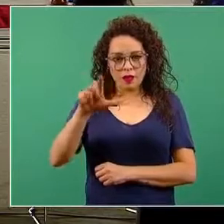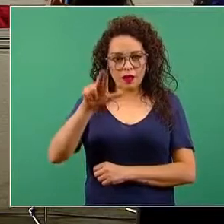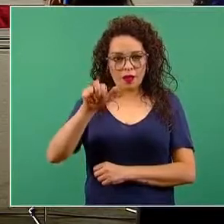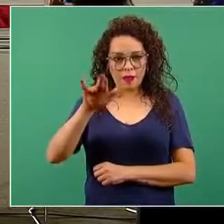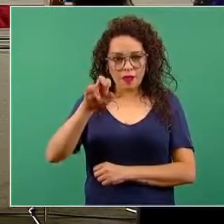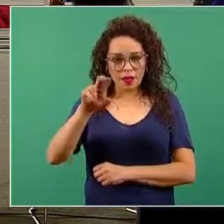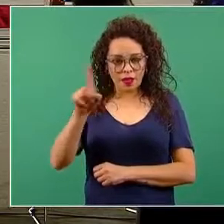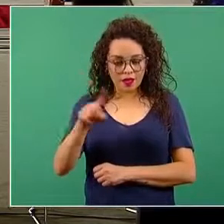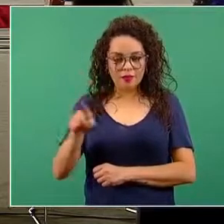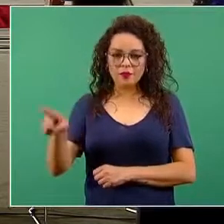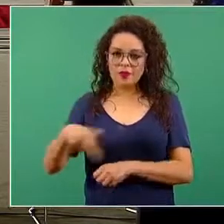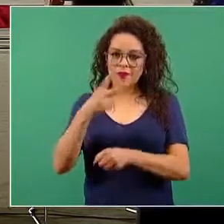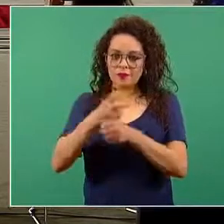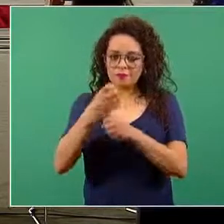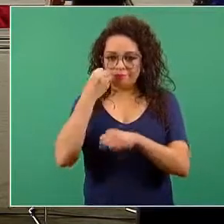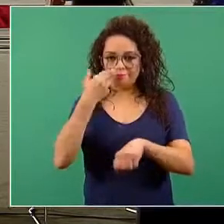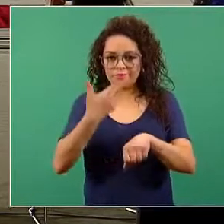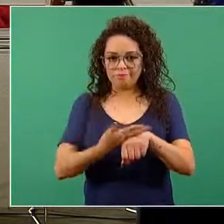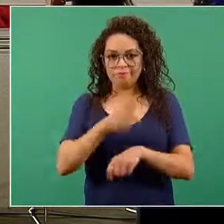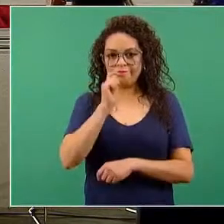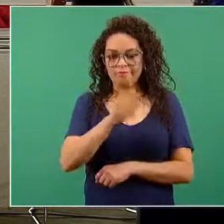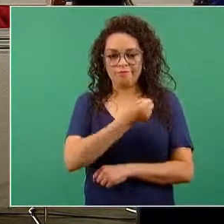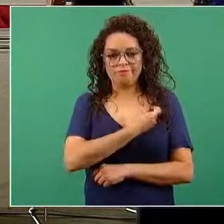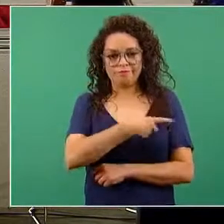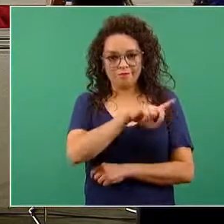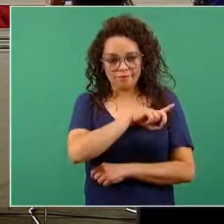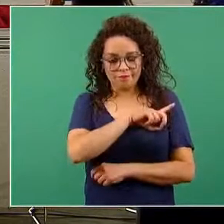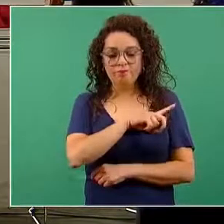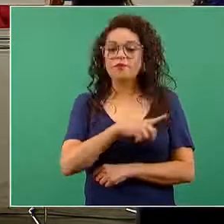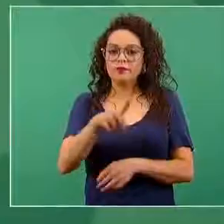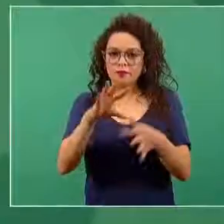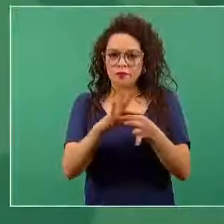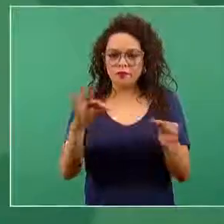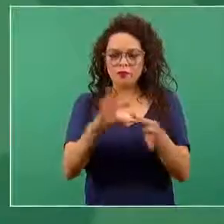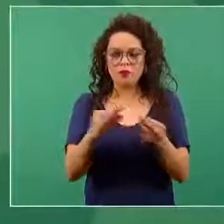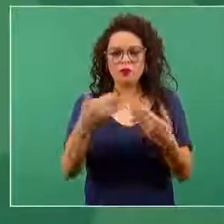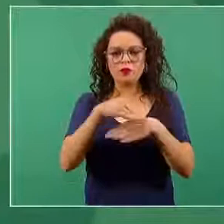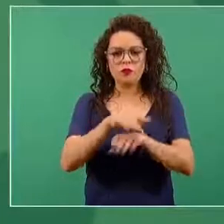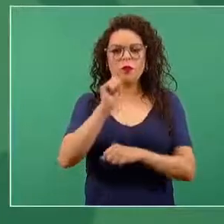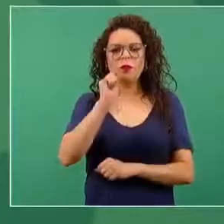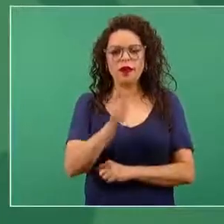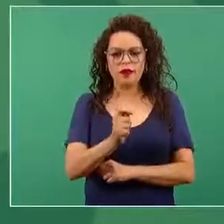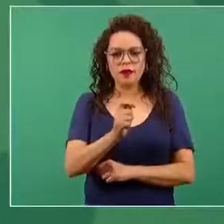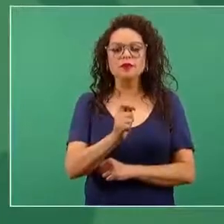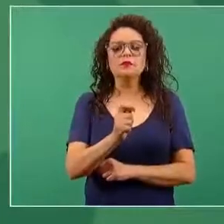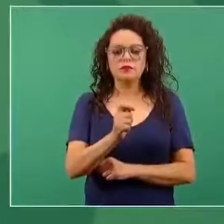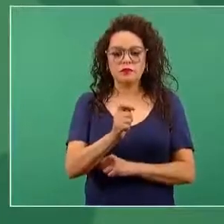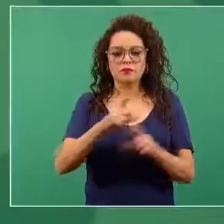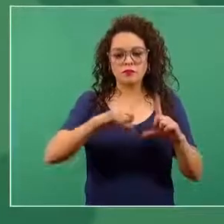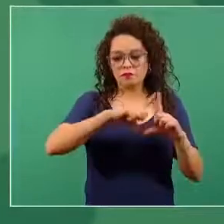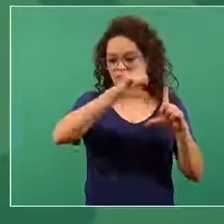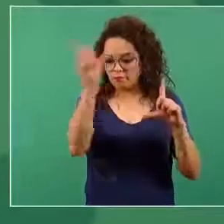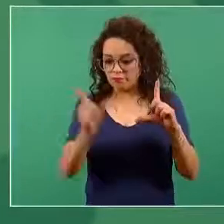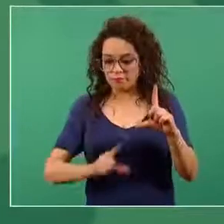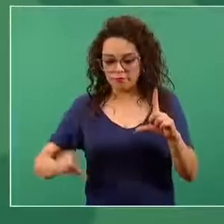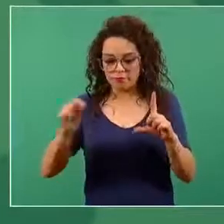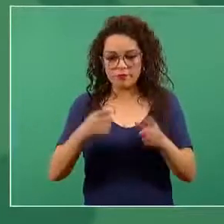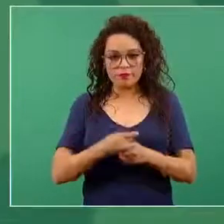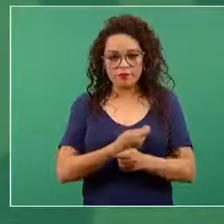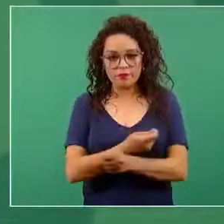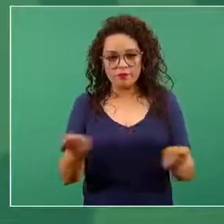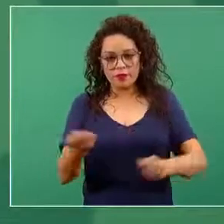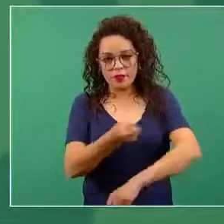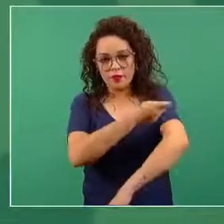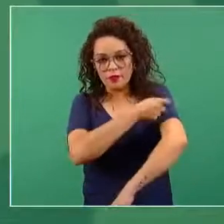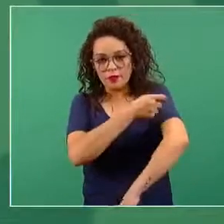Salud, el informe sobre el avance de la estrategia operativa de la Política Nacional de Vacunación contra el